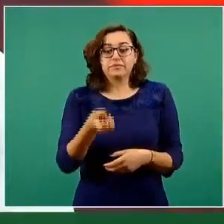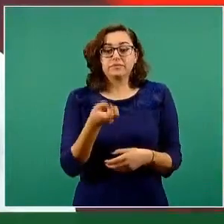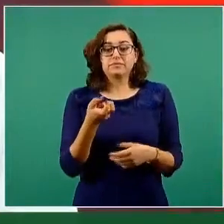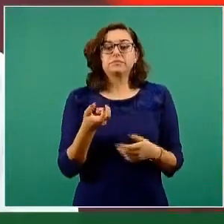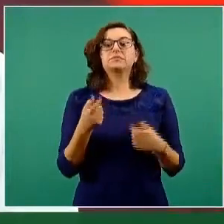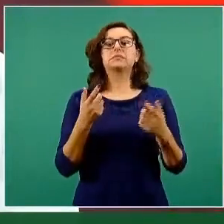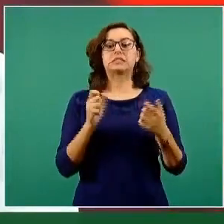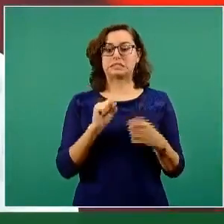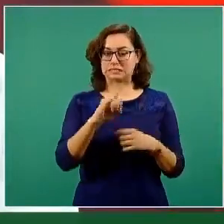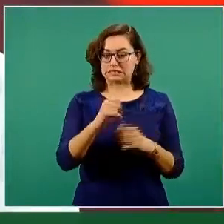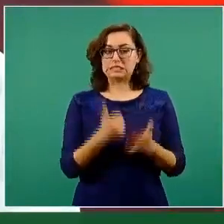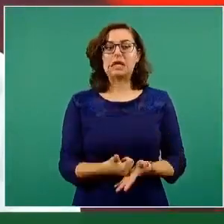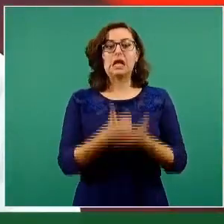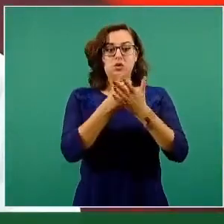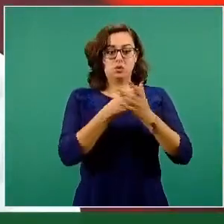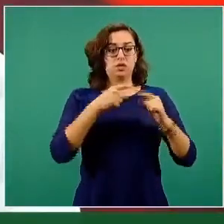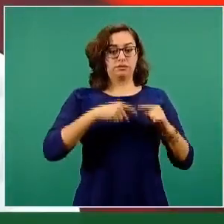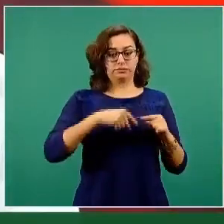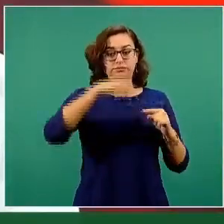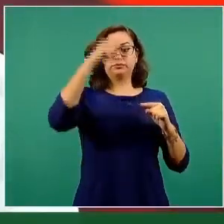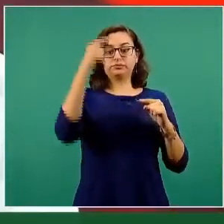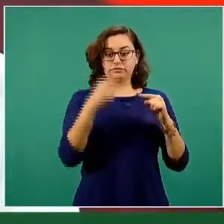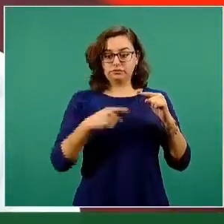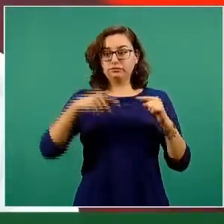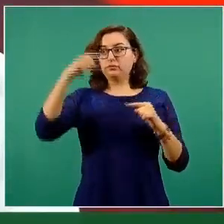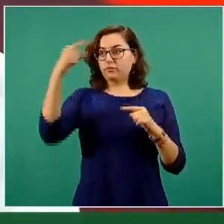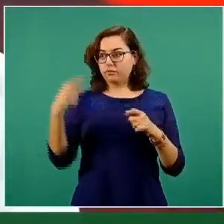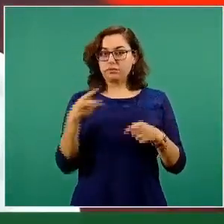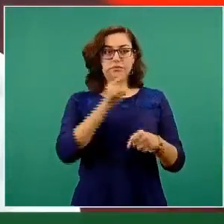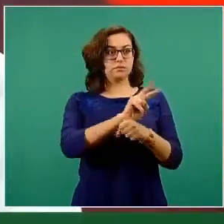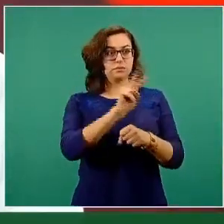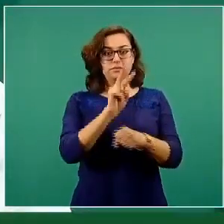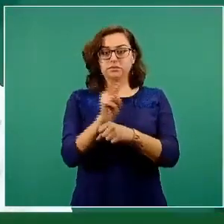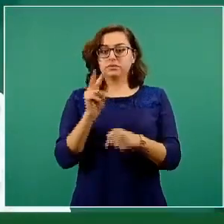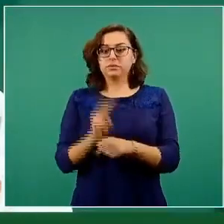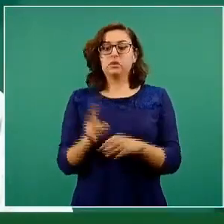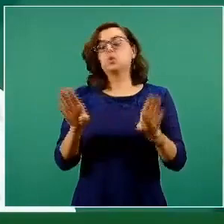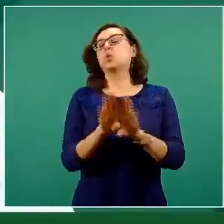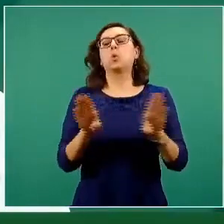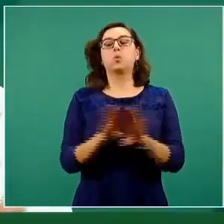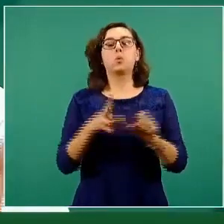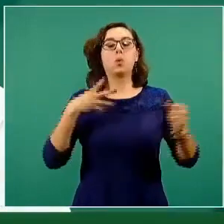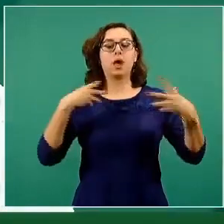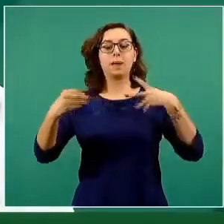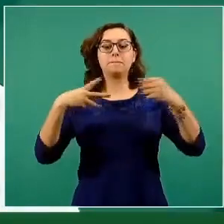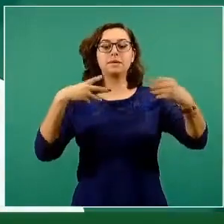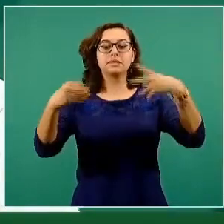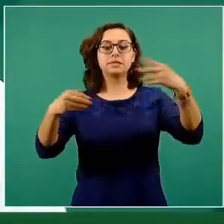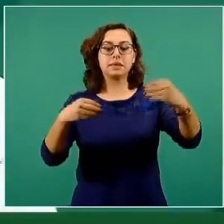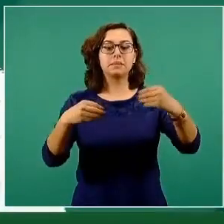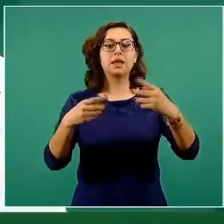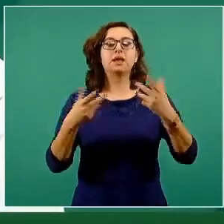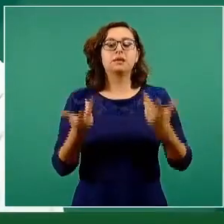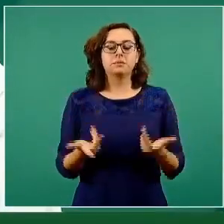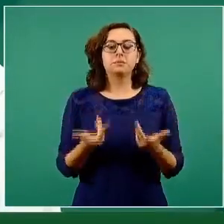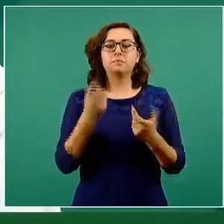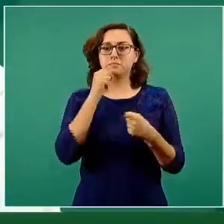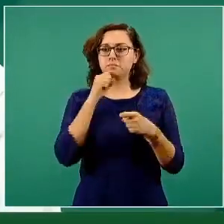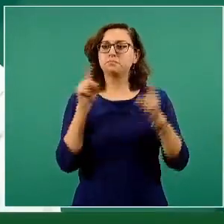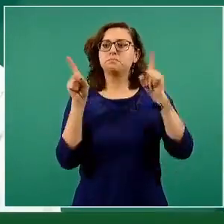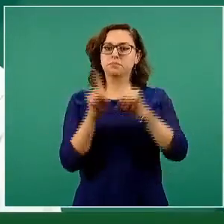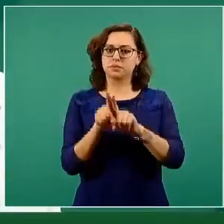muy útil para monitorear el curso de la epidemia, desde luego para orientar la necesidad de